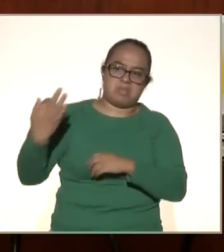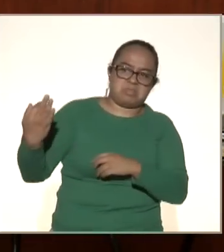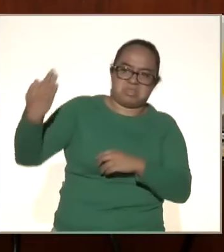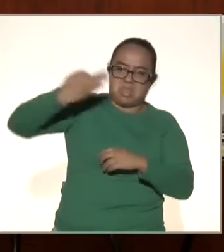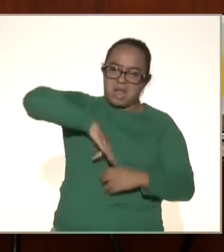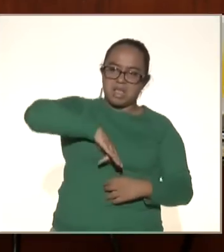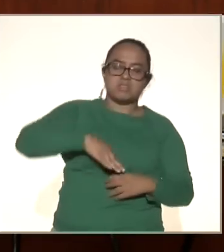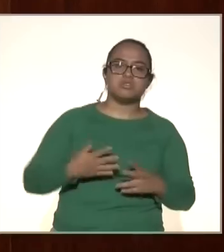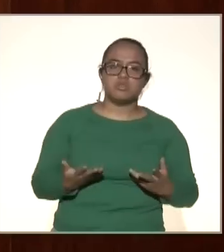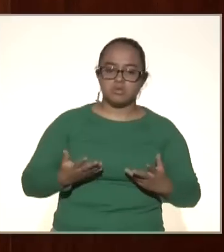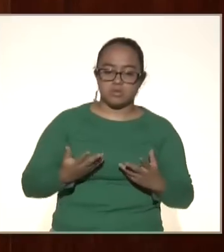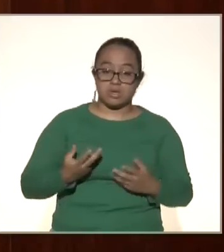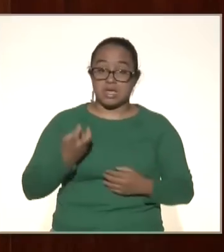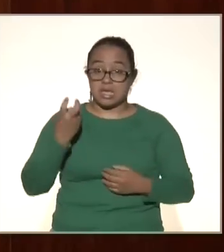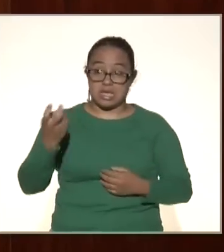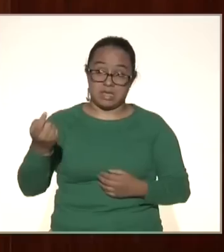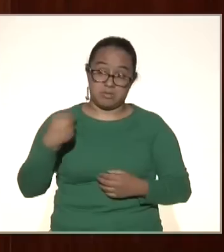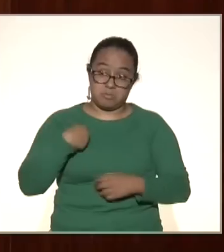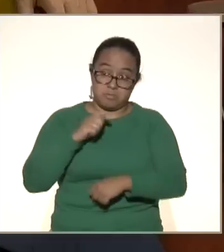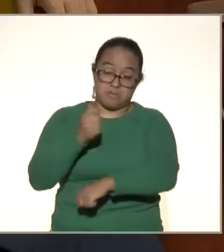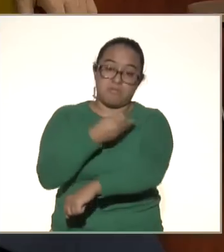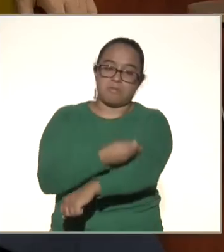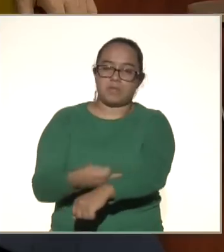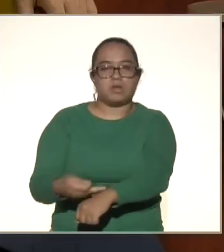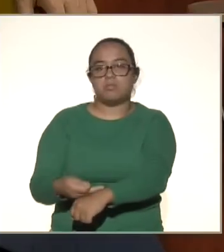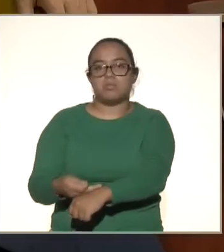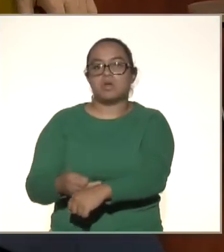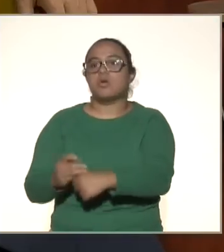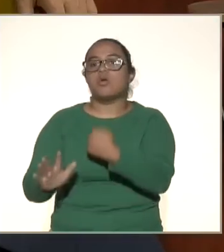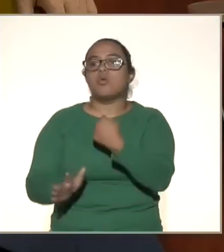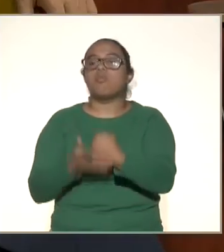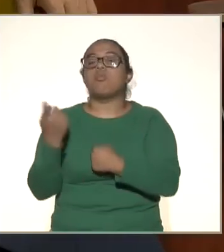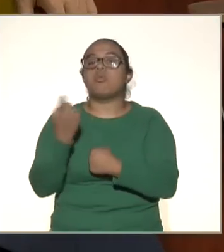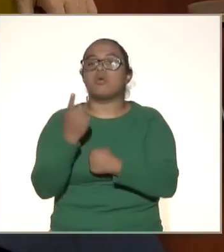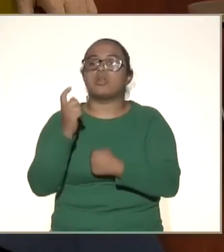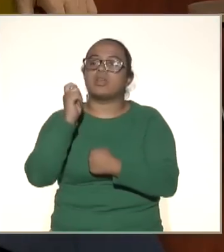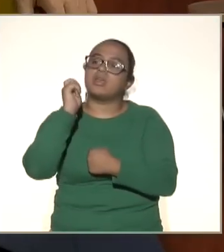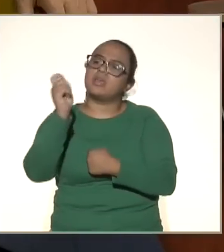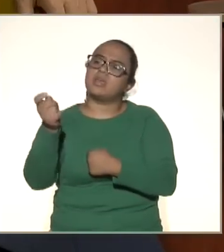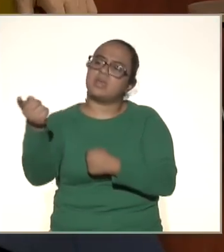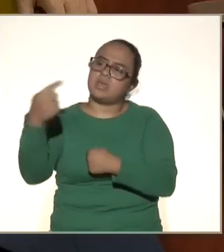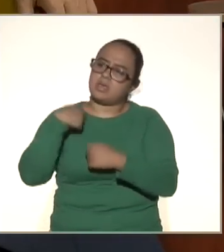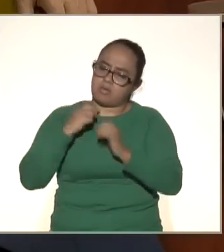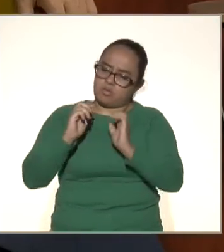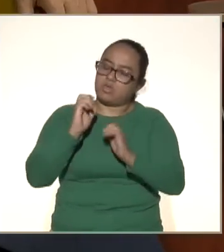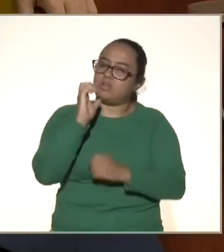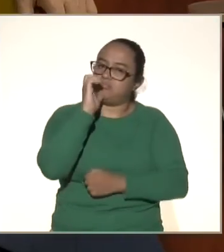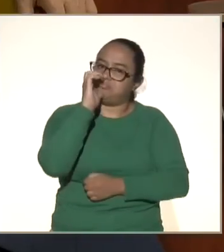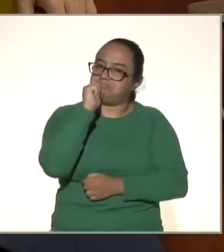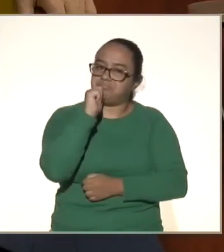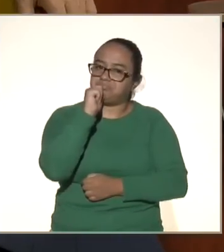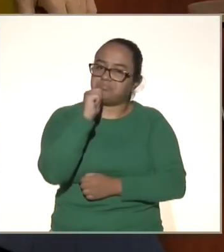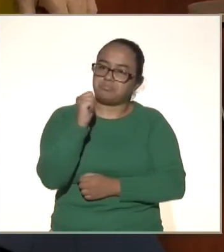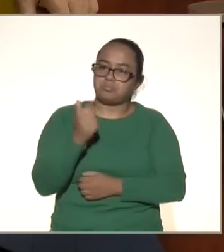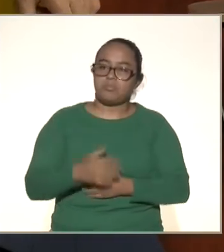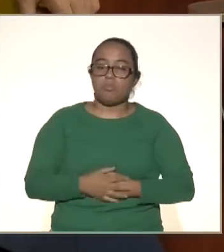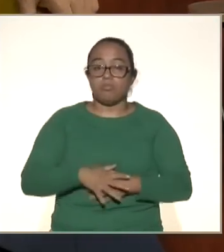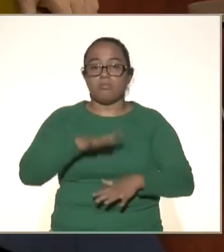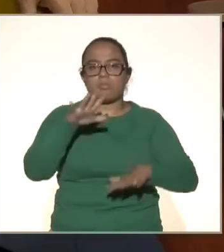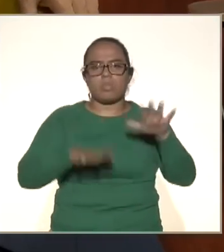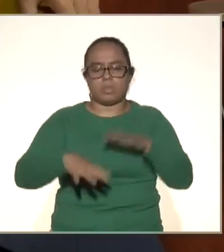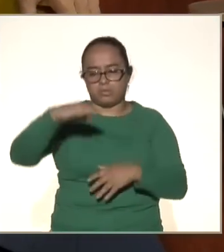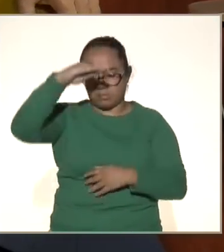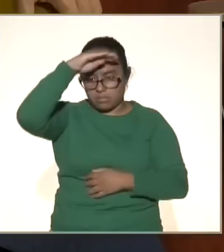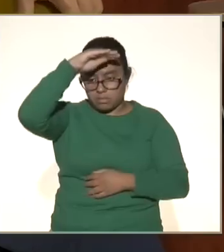que me traicionó, no es tu familia, porque no está dentro del concepto de alguien que puede cuidar de ti. Que muchas veces